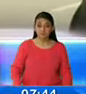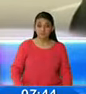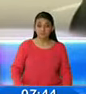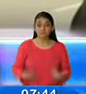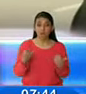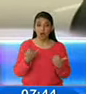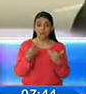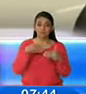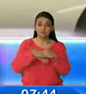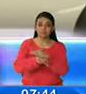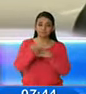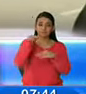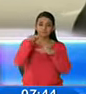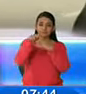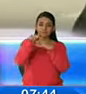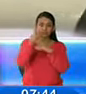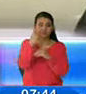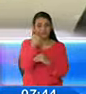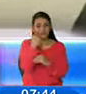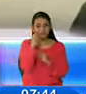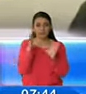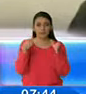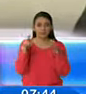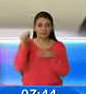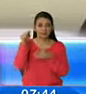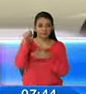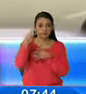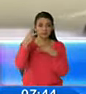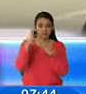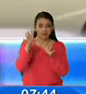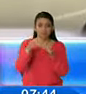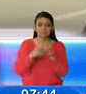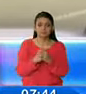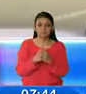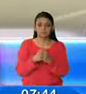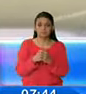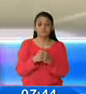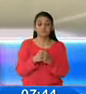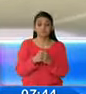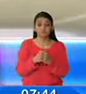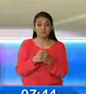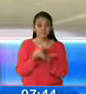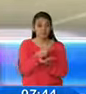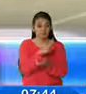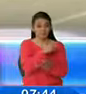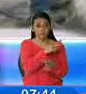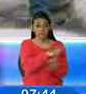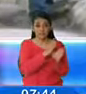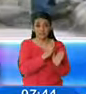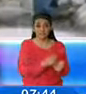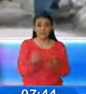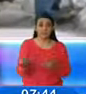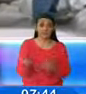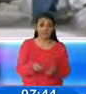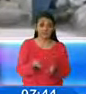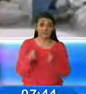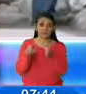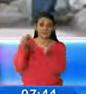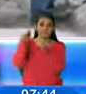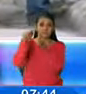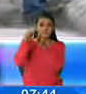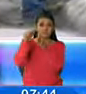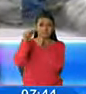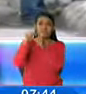momento a someterse a pruebas en el departamento forense. Se ha hecho el levantamiento correspondiente con el señor fiscal de turno. Las unidades de